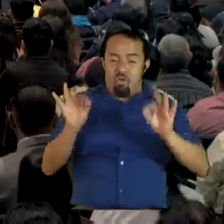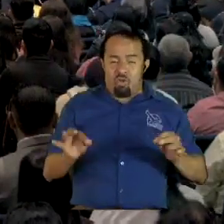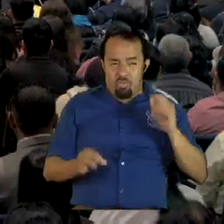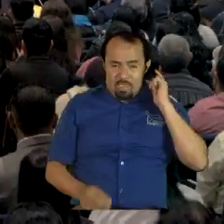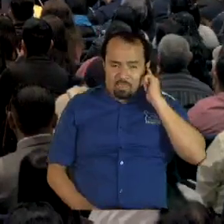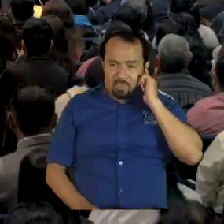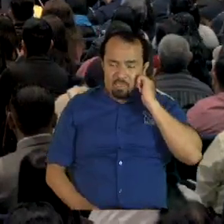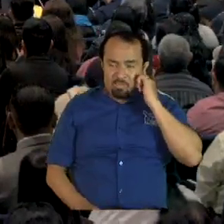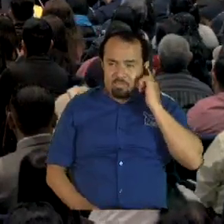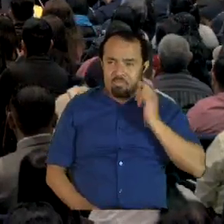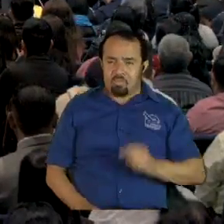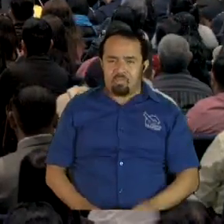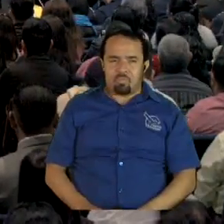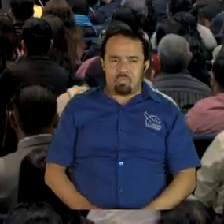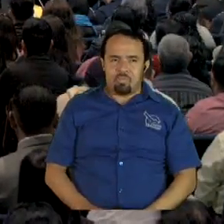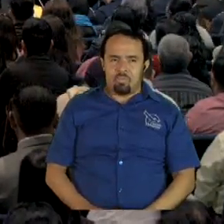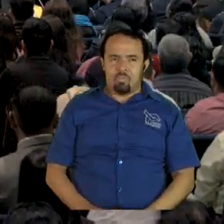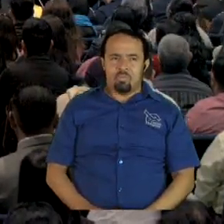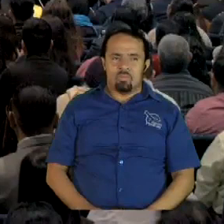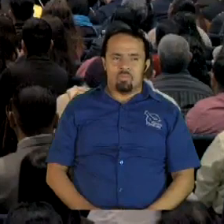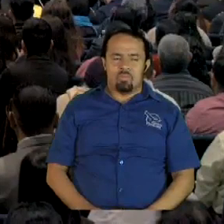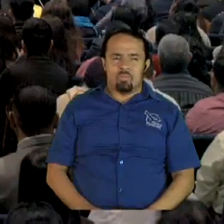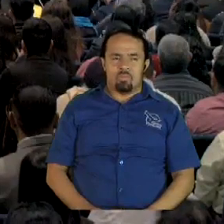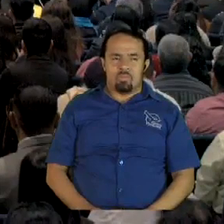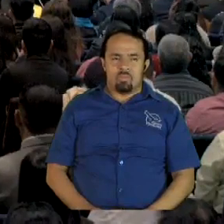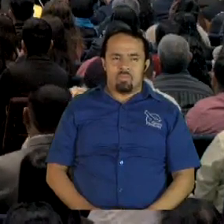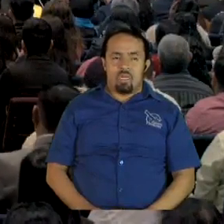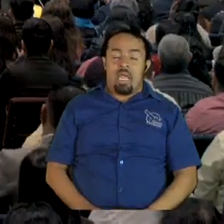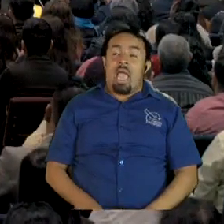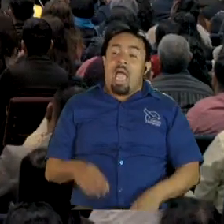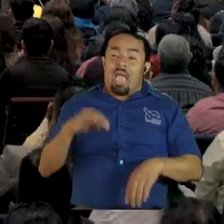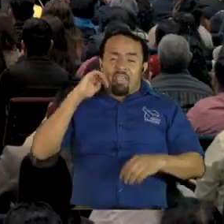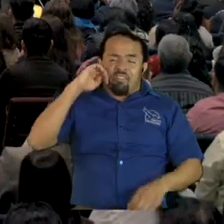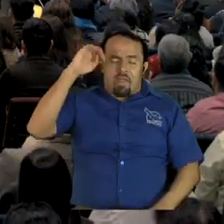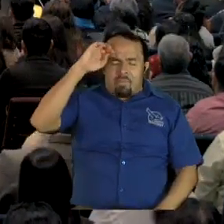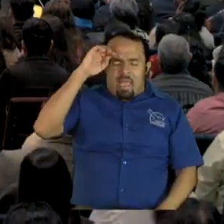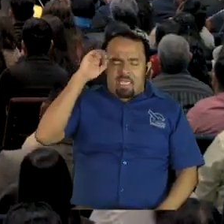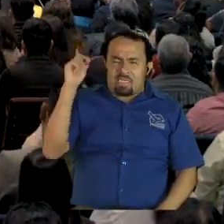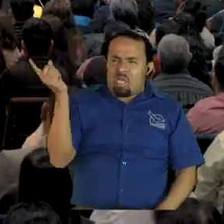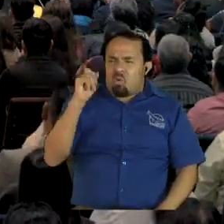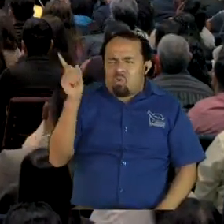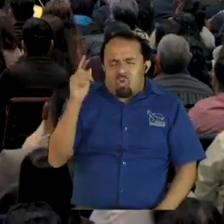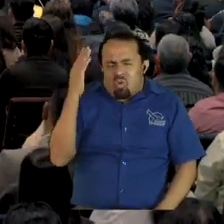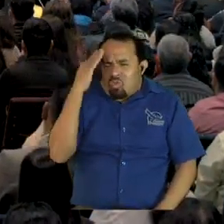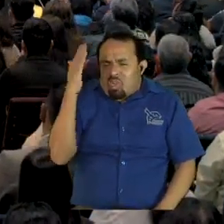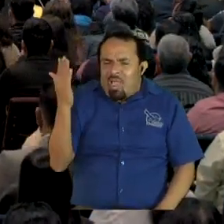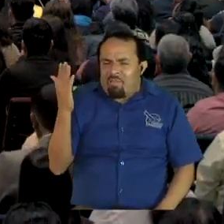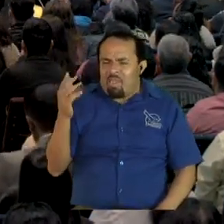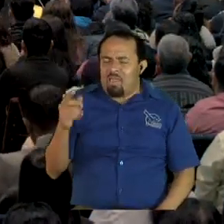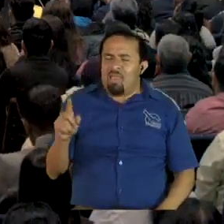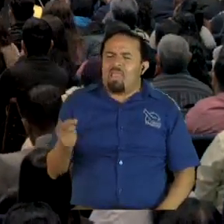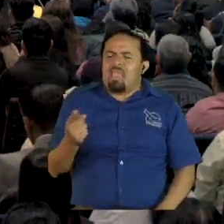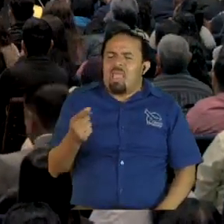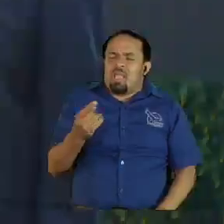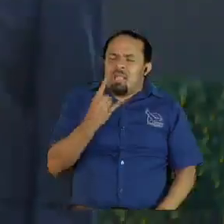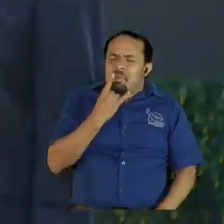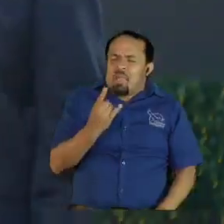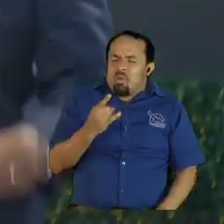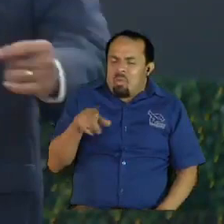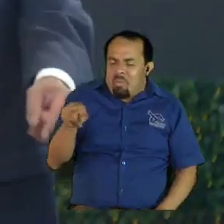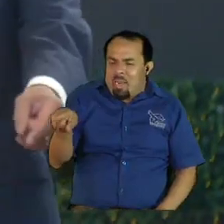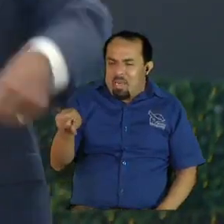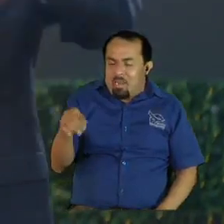tener diferentes orígenes las enfermedades. Digamos, hay enfermedades que uno no atina. ¿Quién pecó, este o sus padres, para que naciera